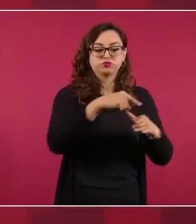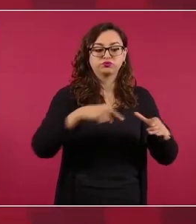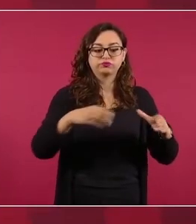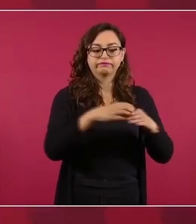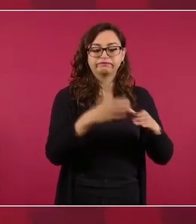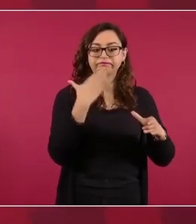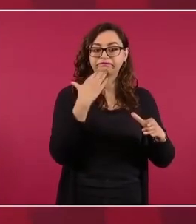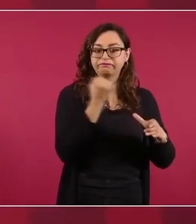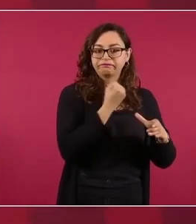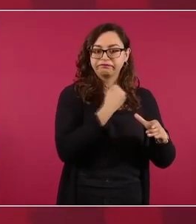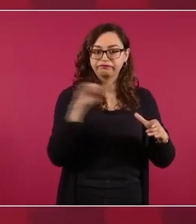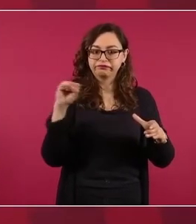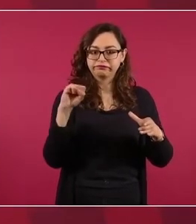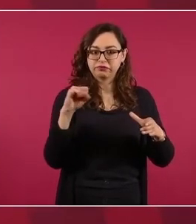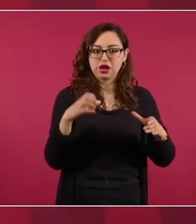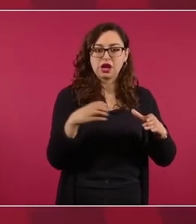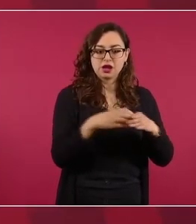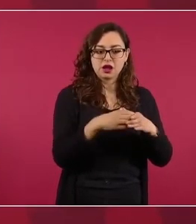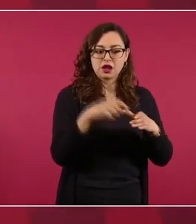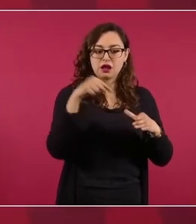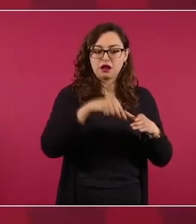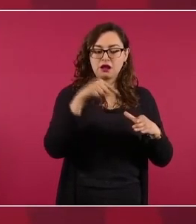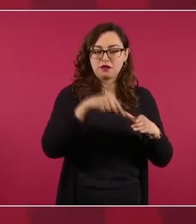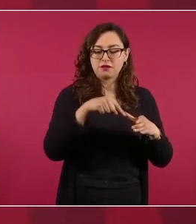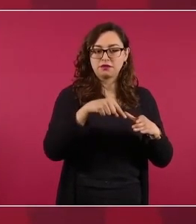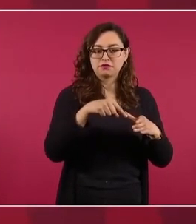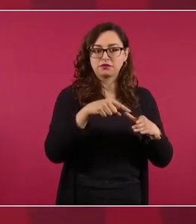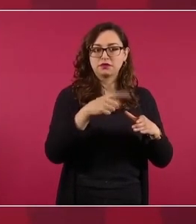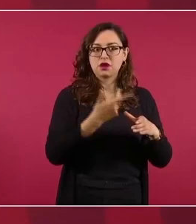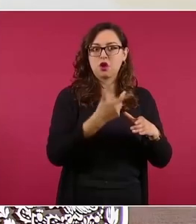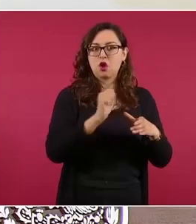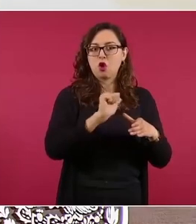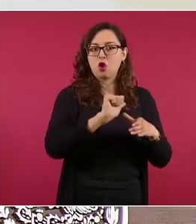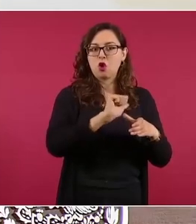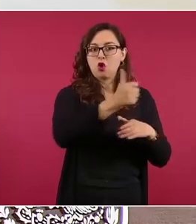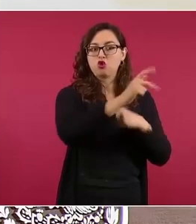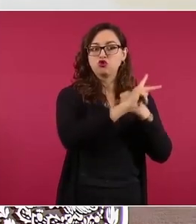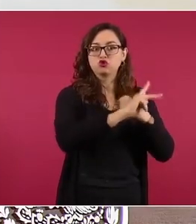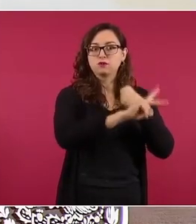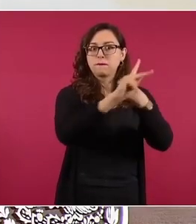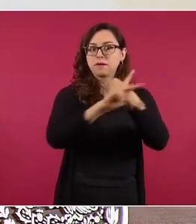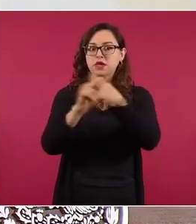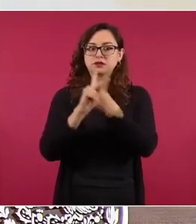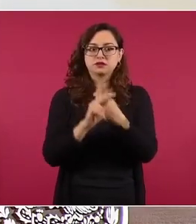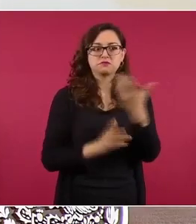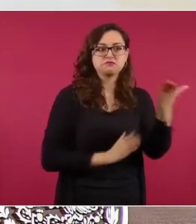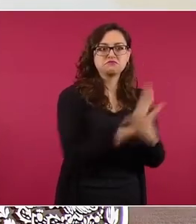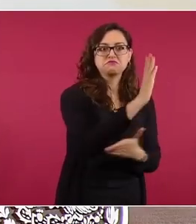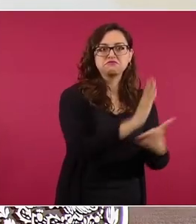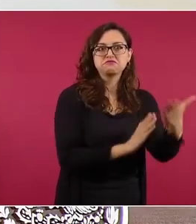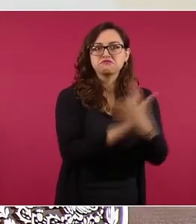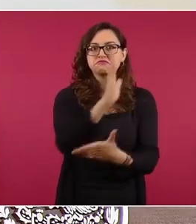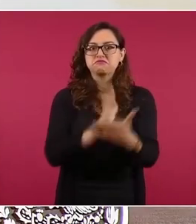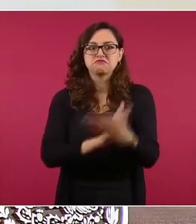ya ha hecho lo mismo en otros países.